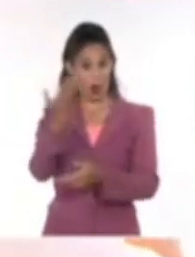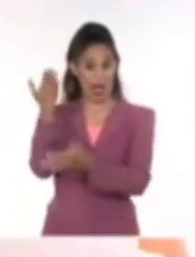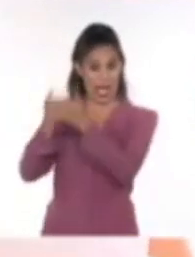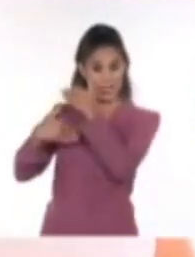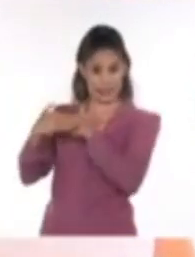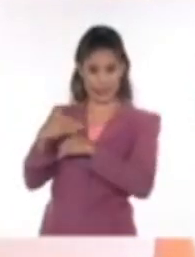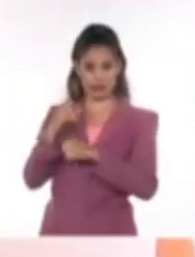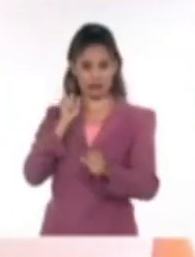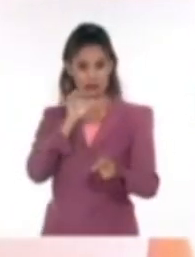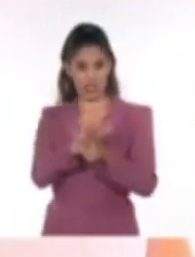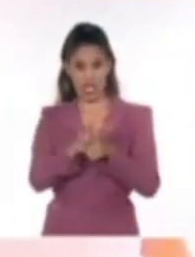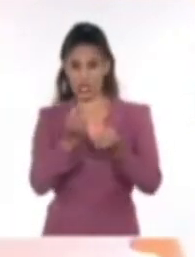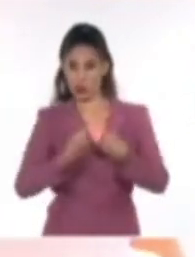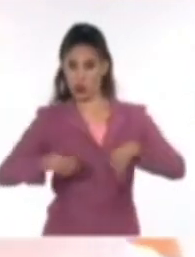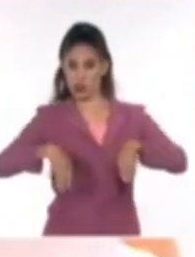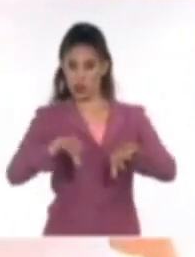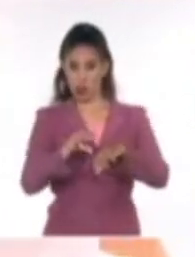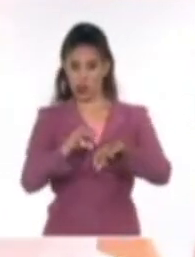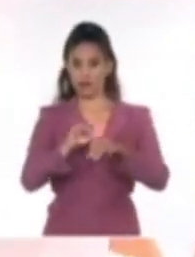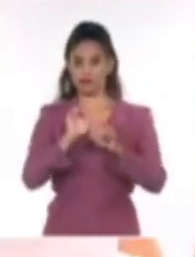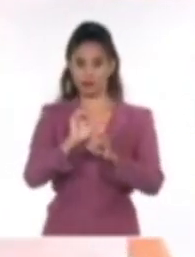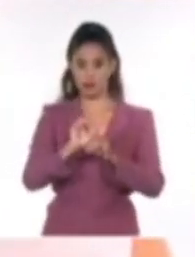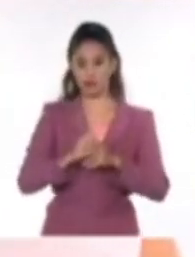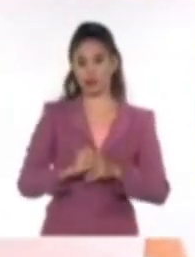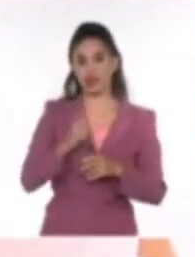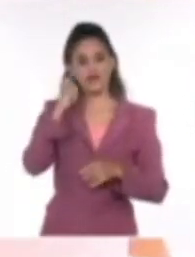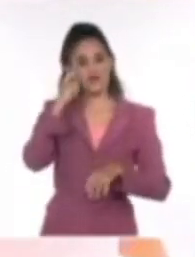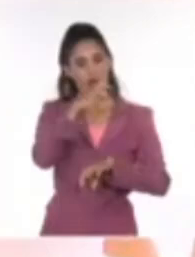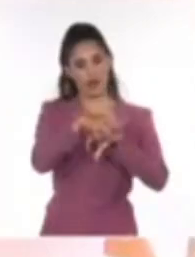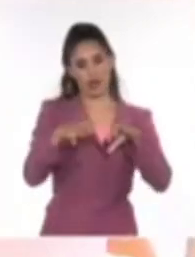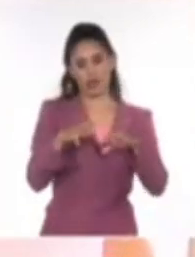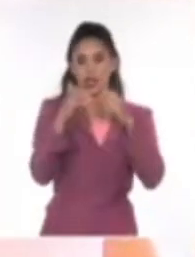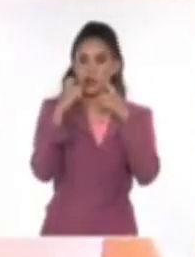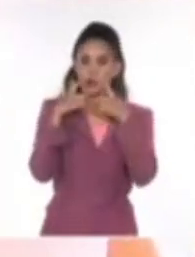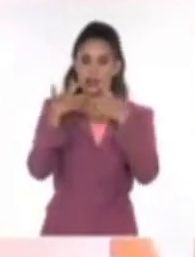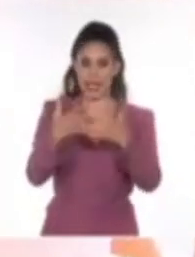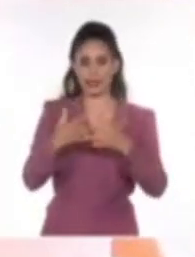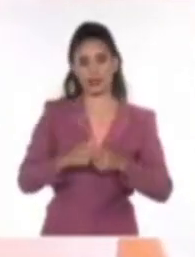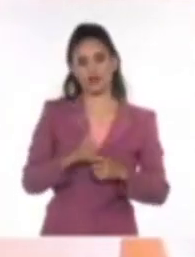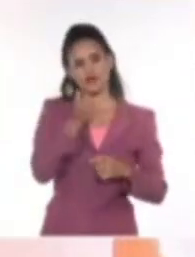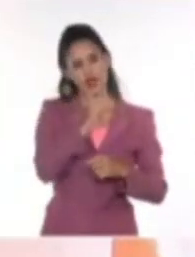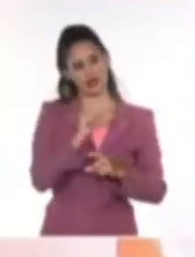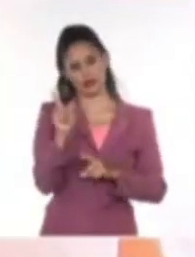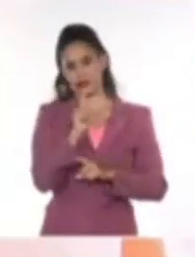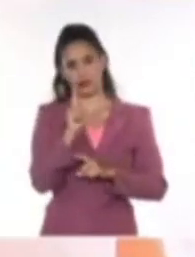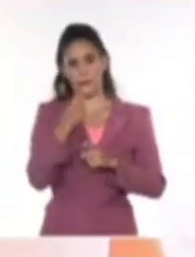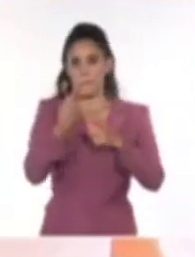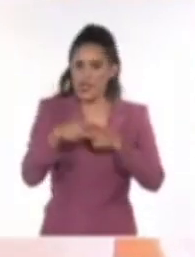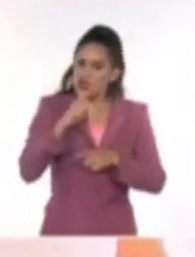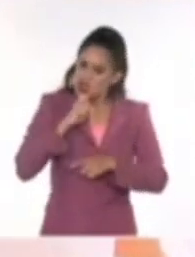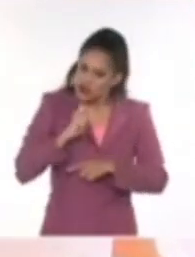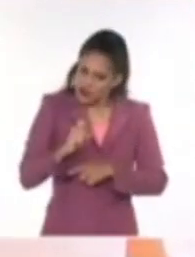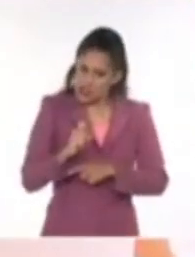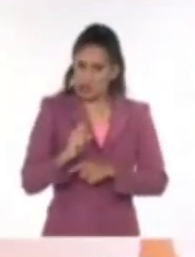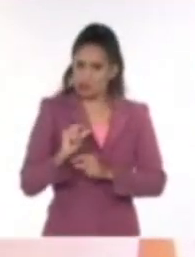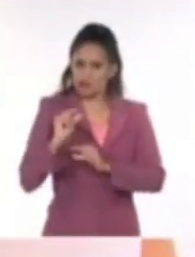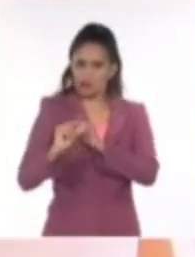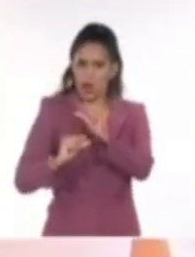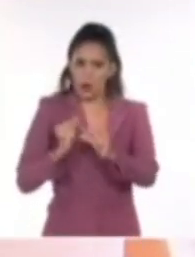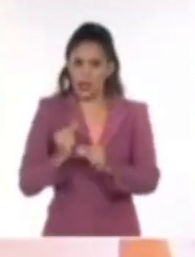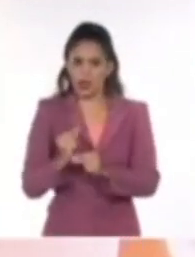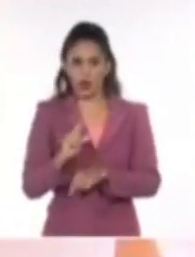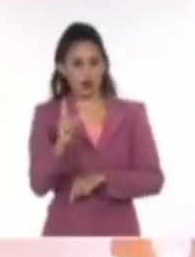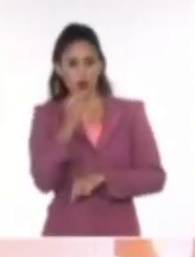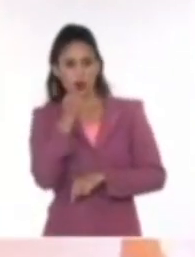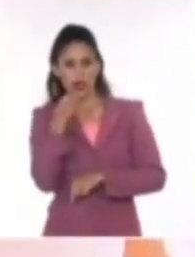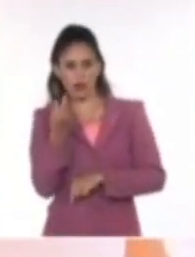condiciones ha sido, no les voy a decir que muy fácil, pero tampoco difícil, porque no nos podemos sentir tampoco en el aquel de que no podemos hacer